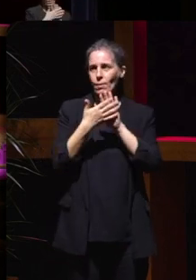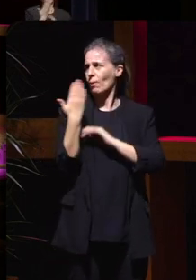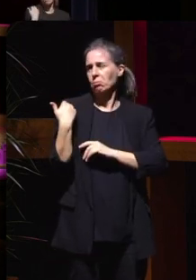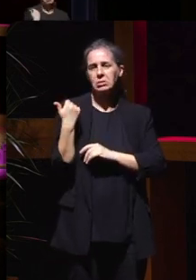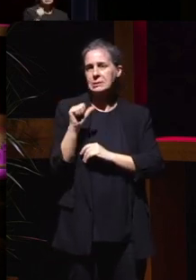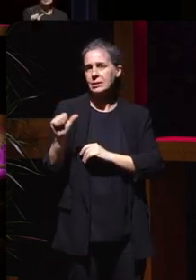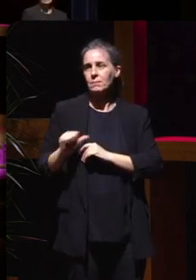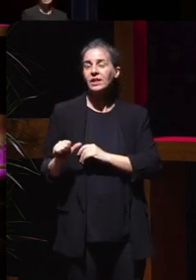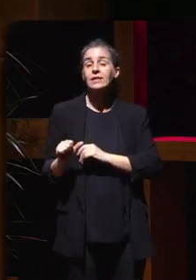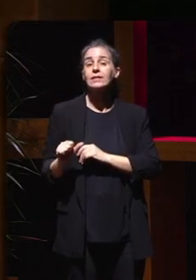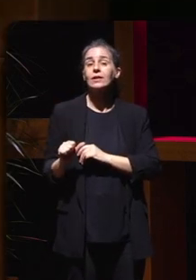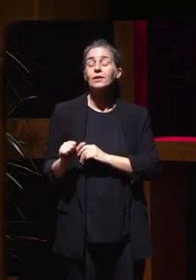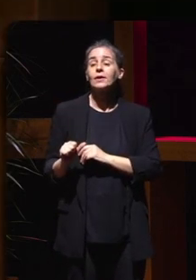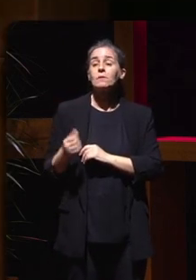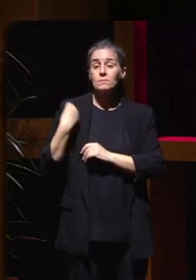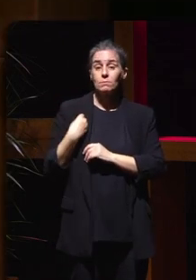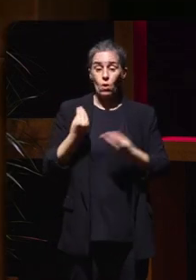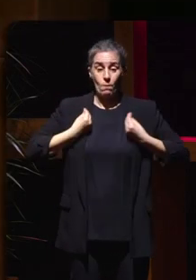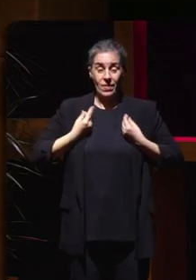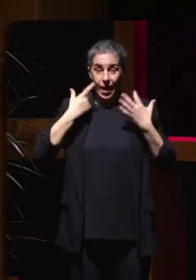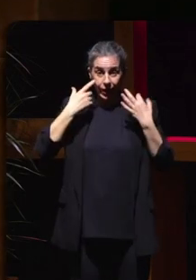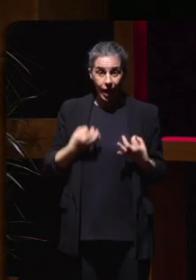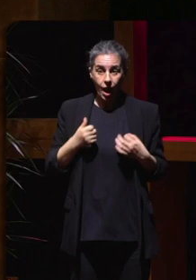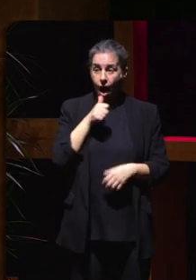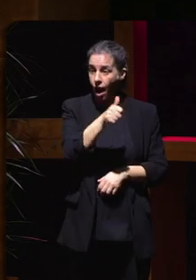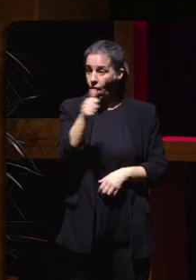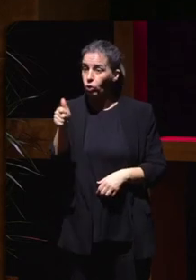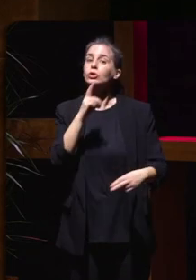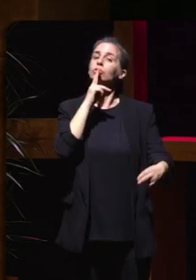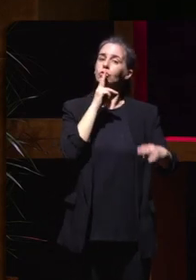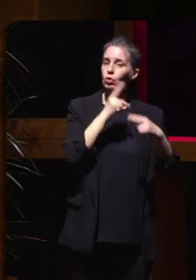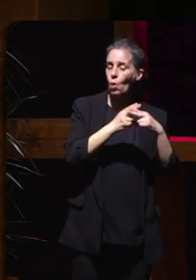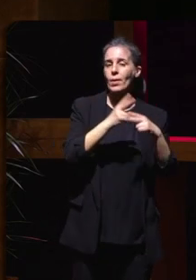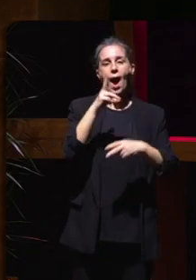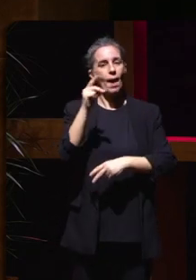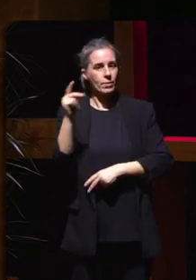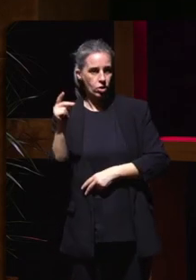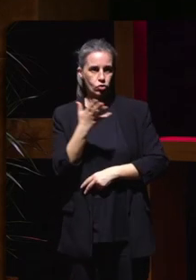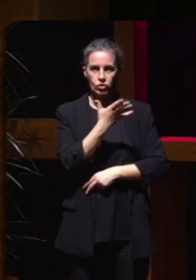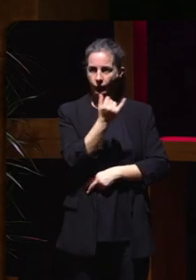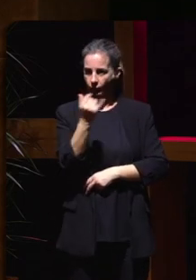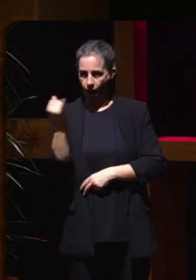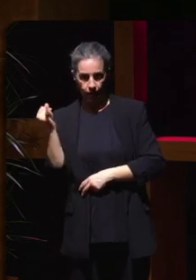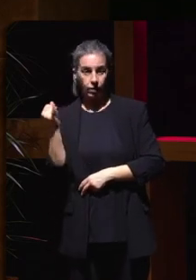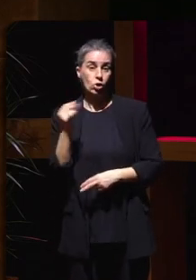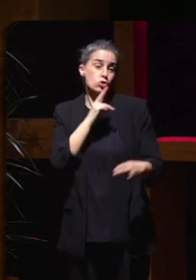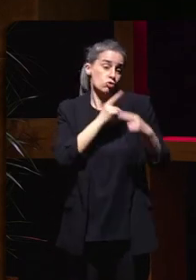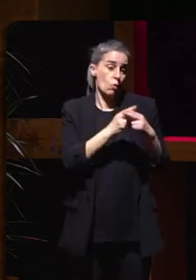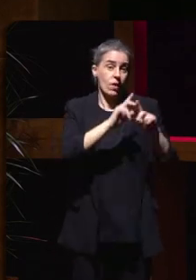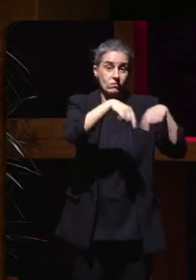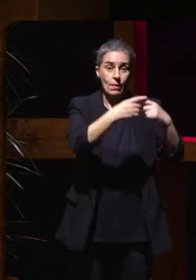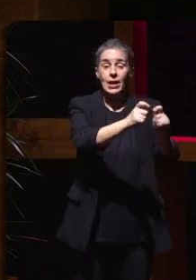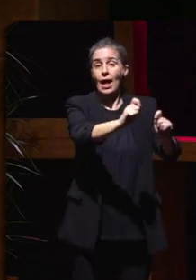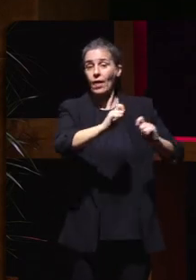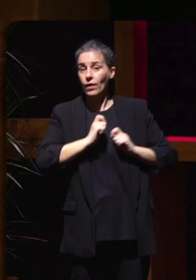decía que en la vida real todas no estemos un gnome y unos apellidos los nombres que a veces pues venían dados y por la noche familia o os